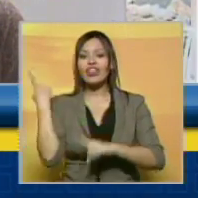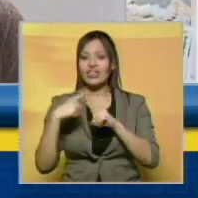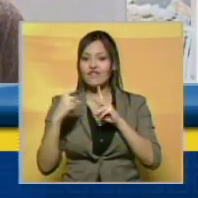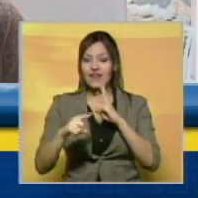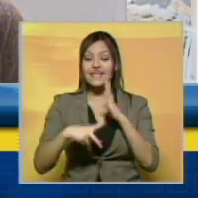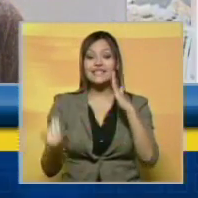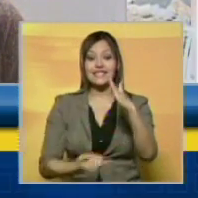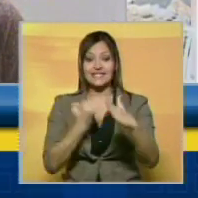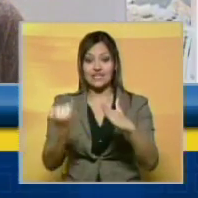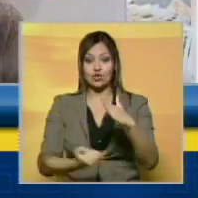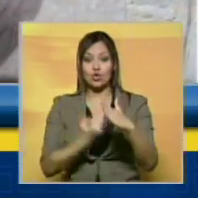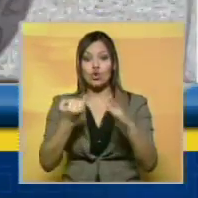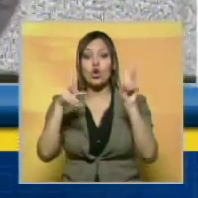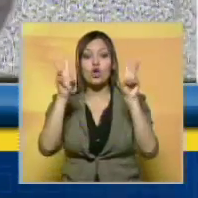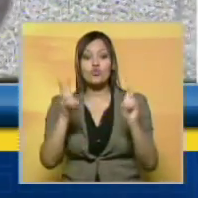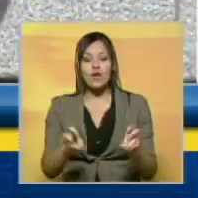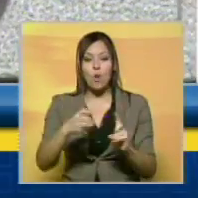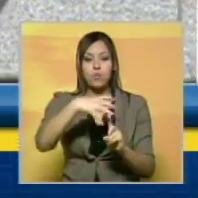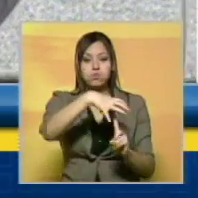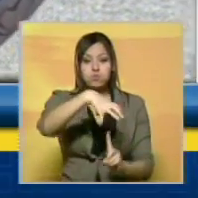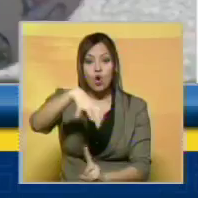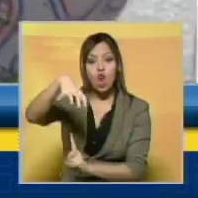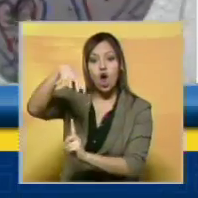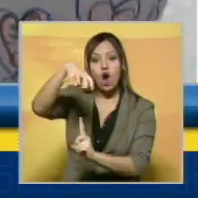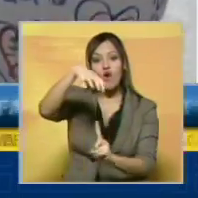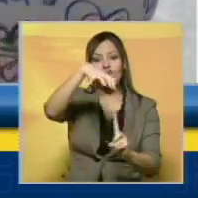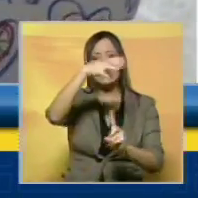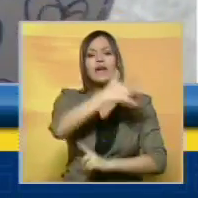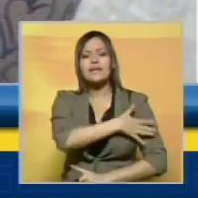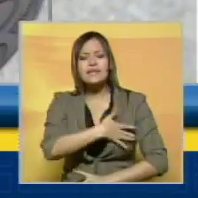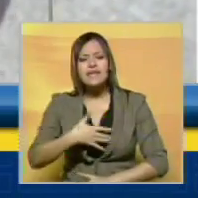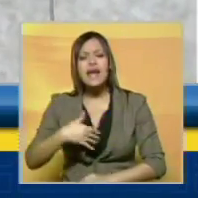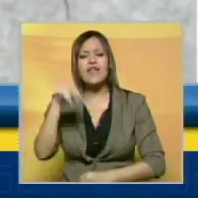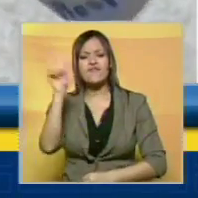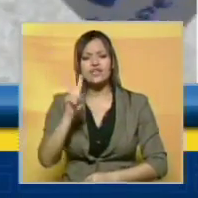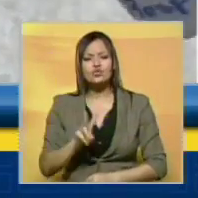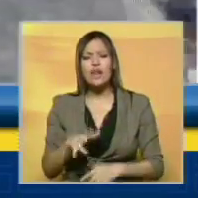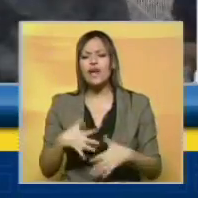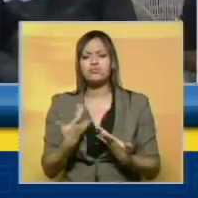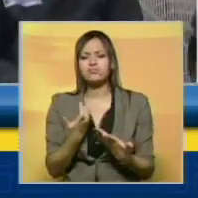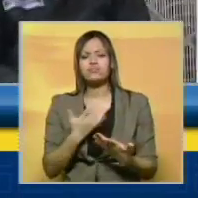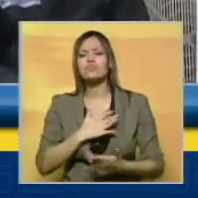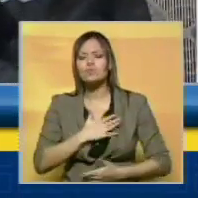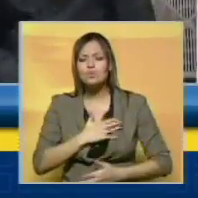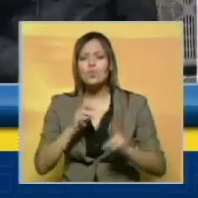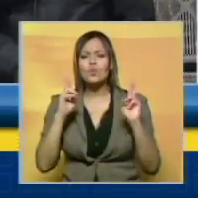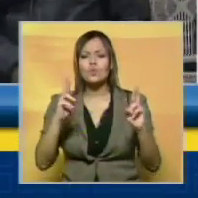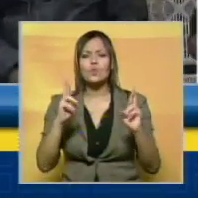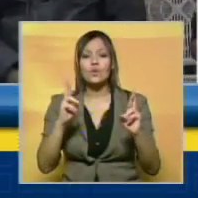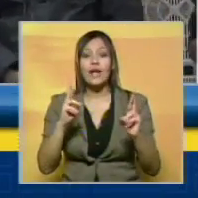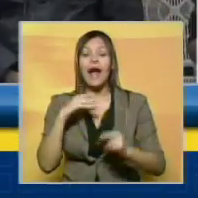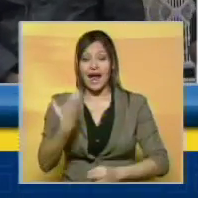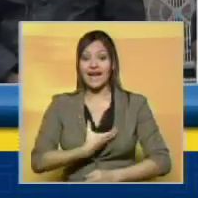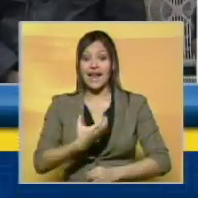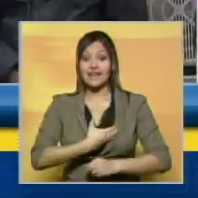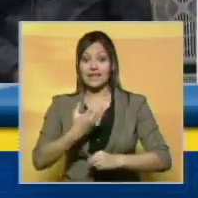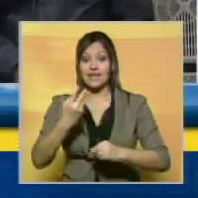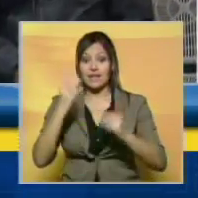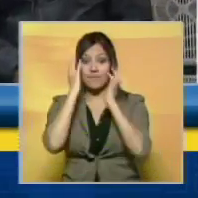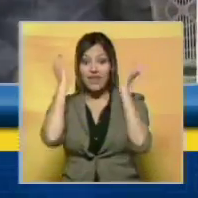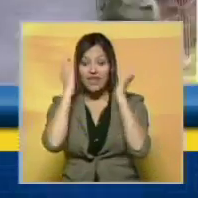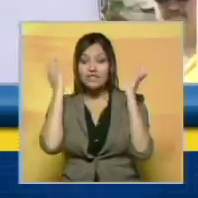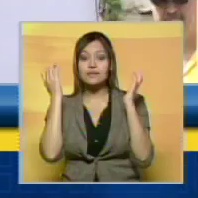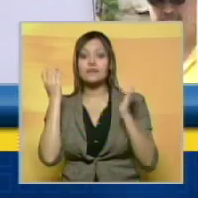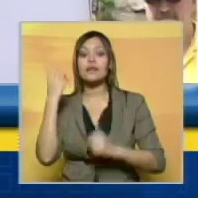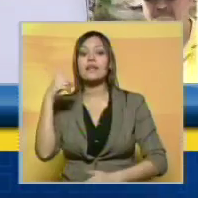distintas instituciones, lanzaron globos al aire con deseos para Venezuela. A propósito de esto, el alcalde metropolitano, Antonio